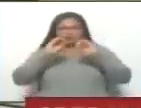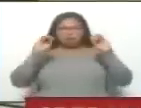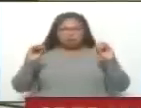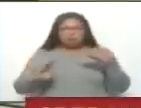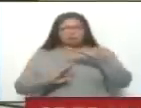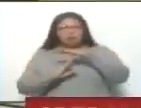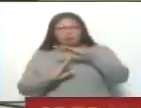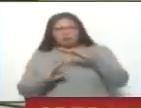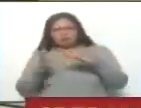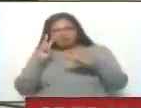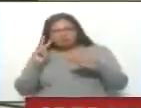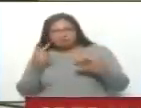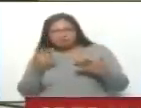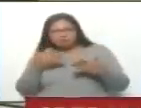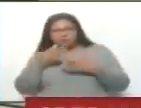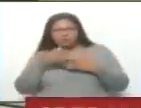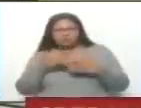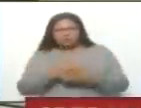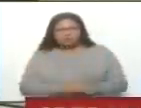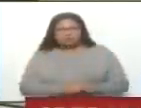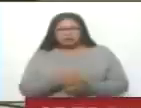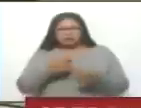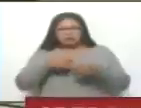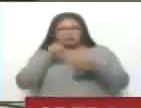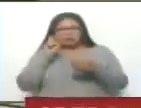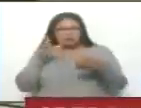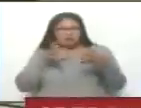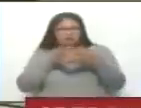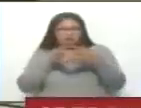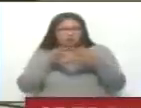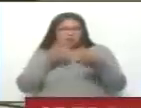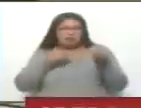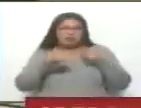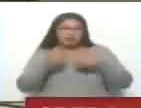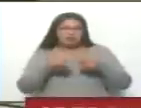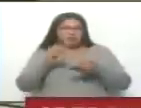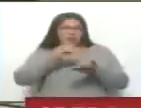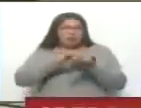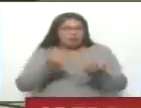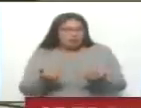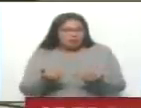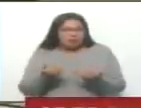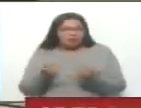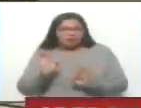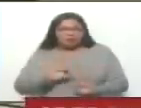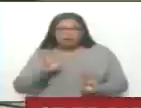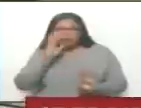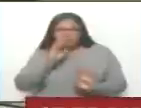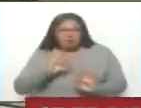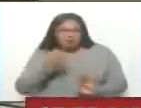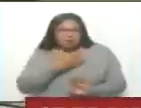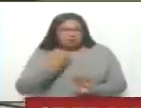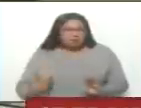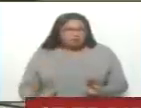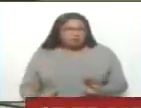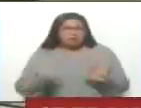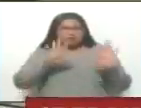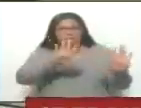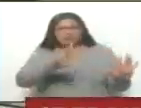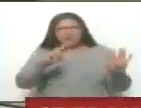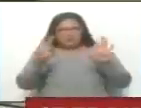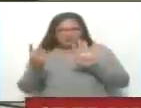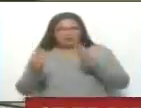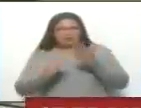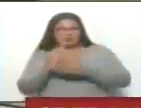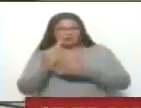que irse de la mesa de negociaciones. Y eso no está planteado por ninguno de los presidentes de las 17 federaciones. Quiere